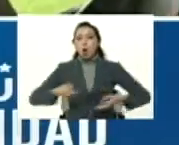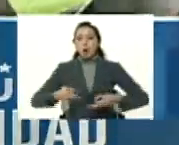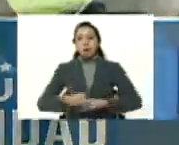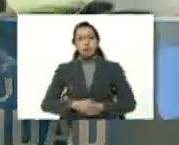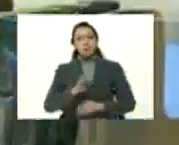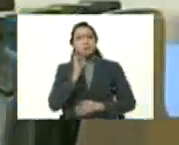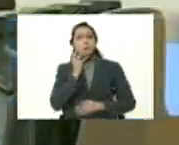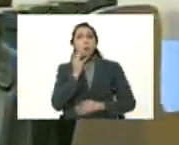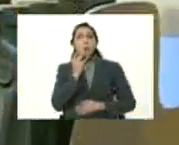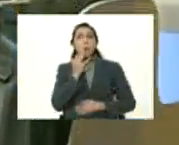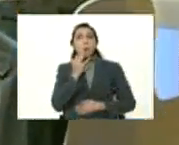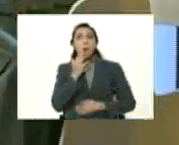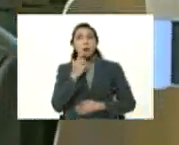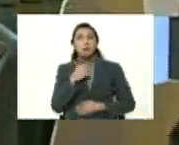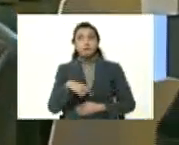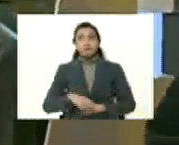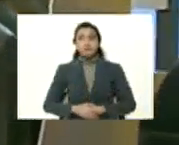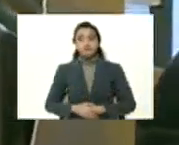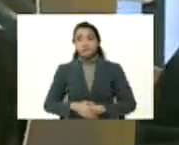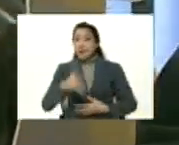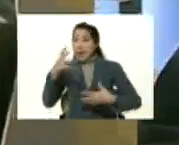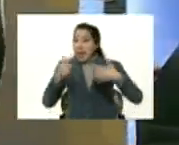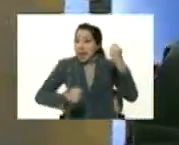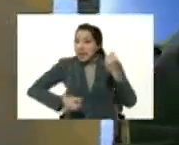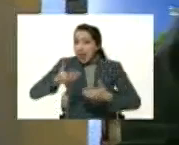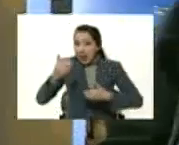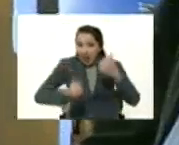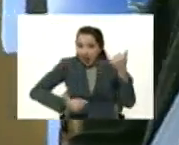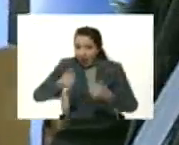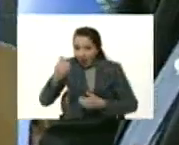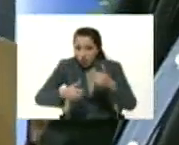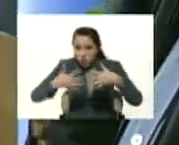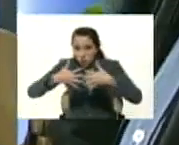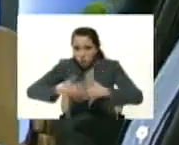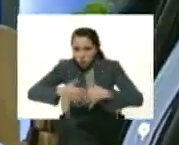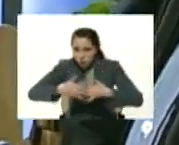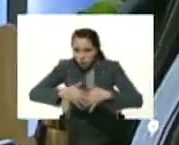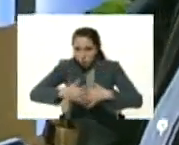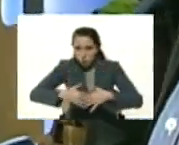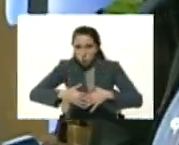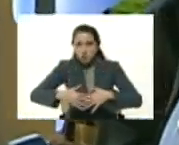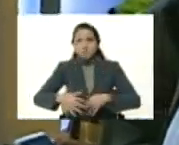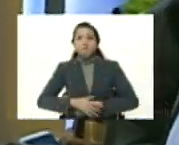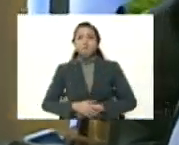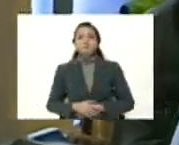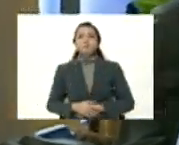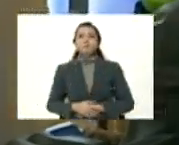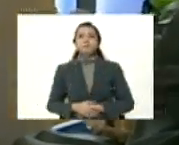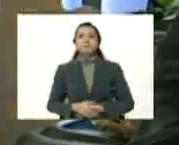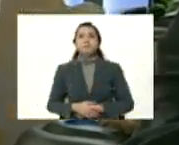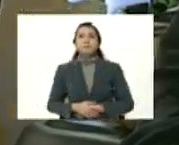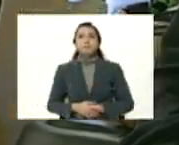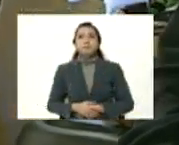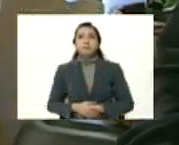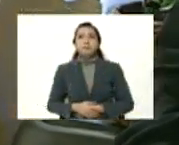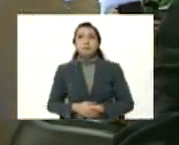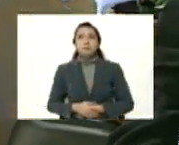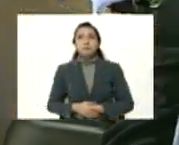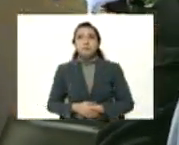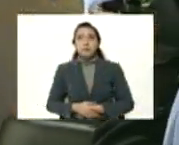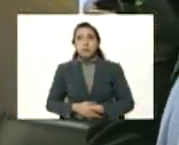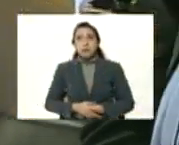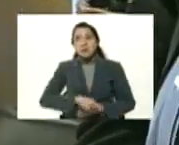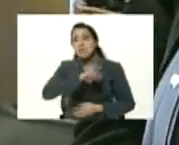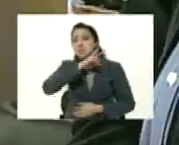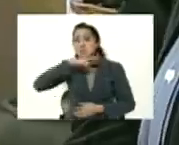dar es el de lácteos. Lácteos Los Andes. Sí. Aquí le traemos una sabroso, mire,